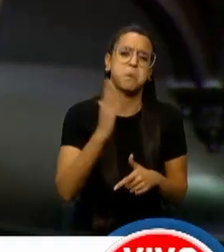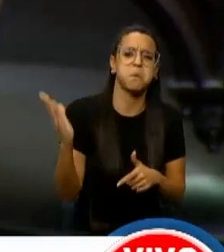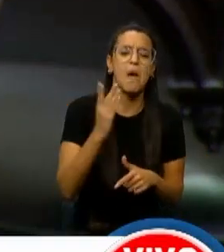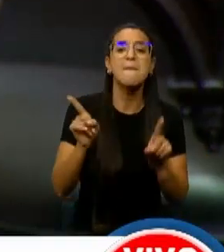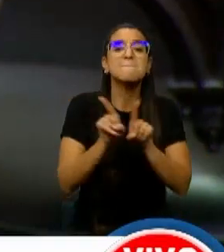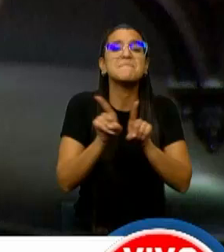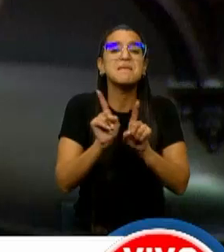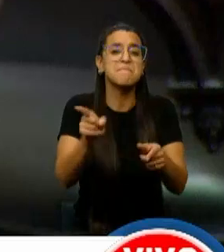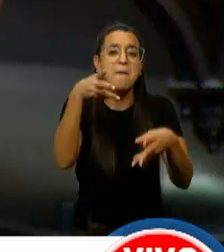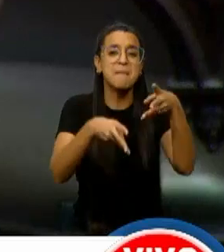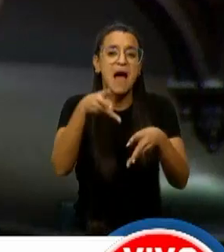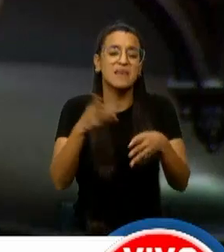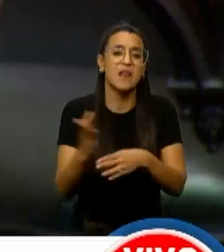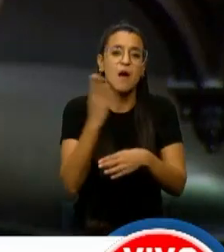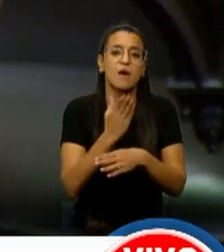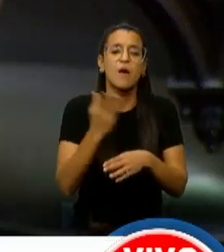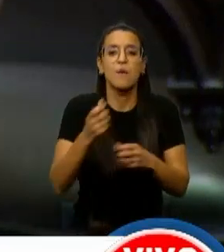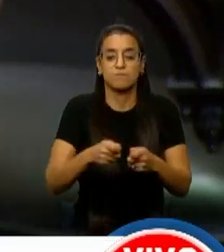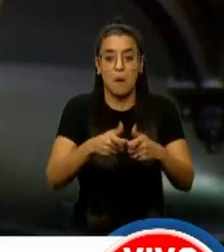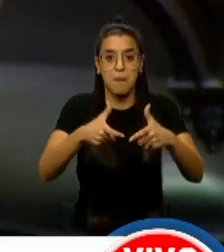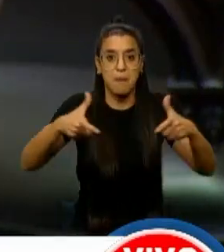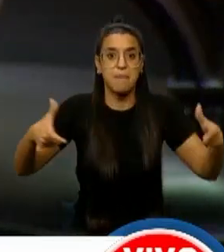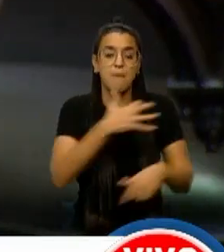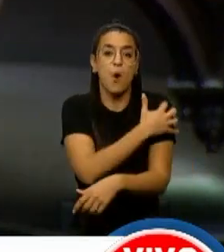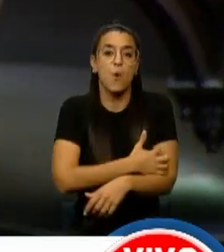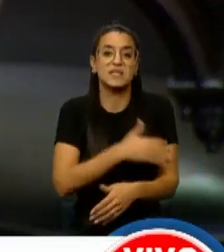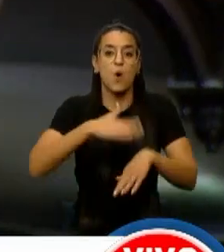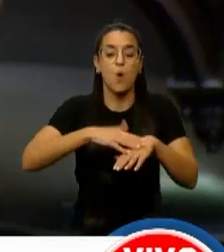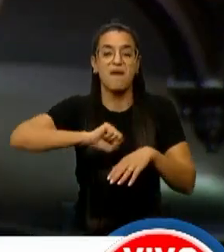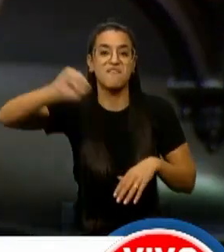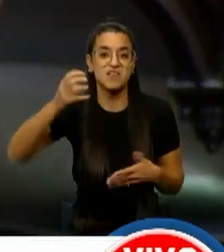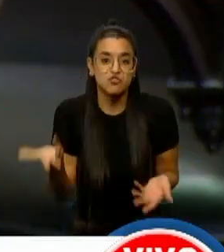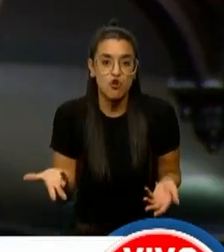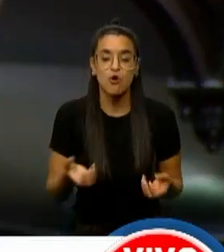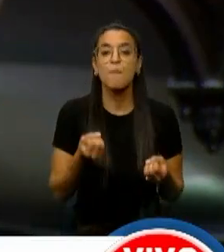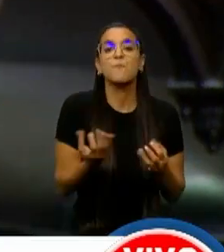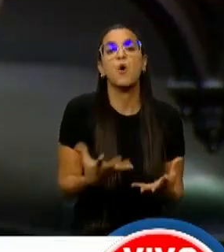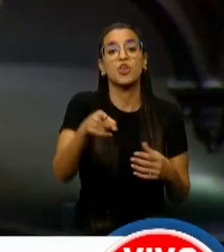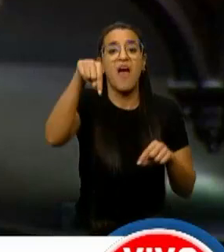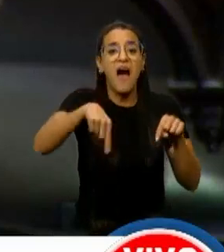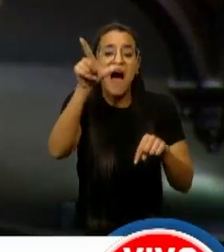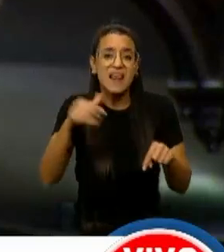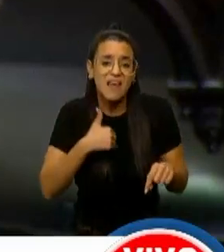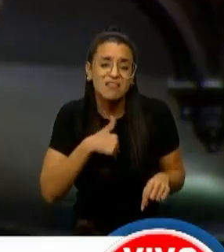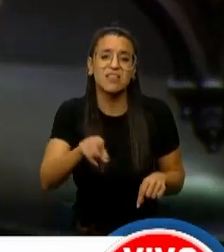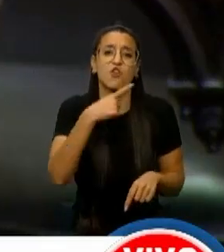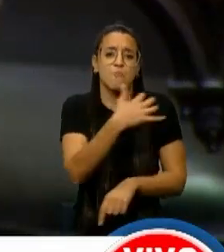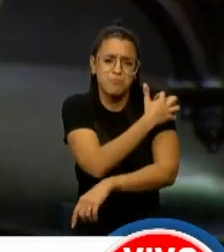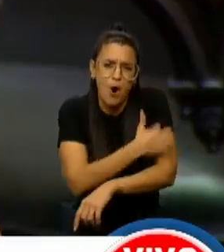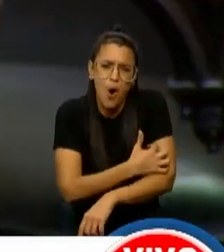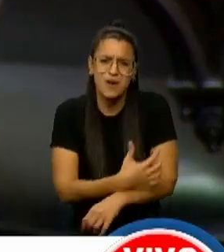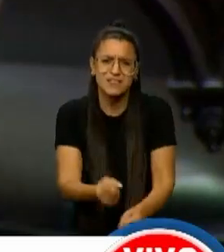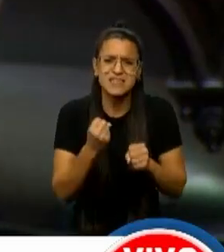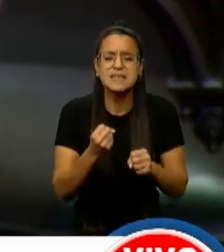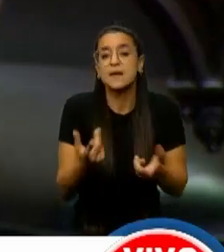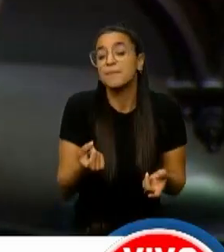la misma maquinita de multiplicar la pobreza vía la inflación. Porque no solo tenemos argentinos en la indigencia, argentinos en